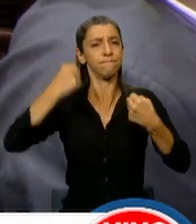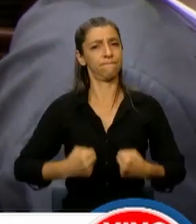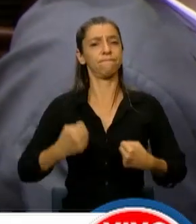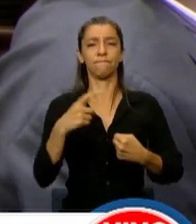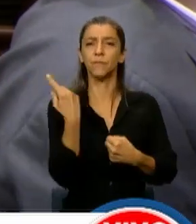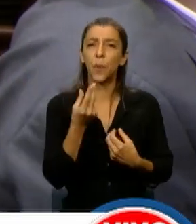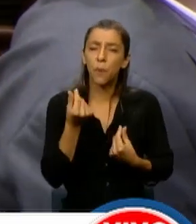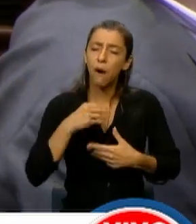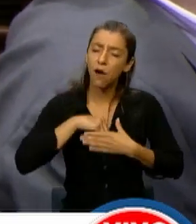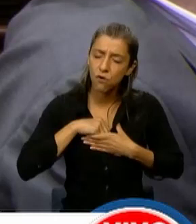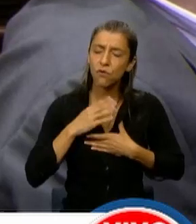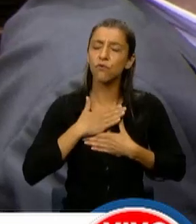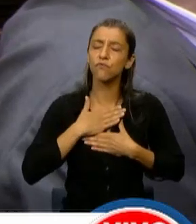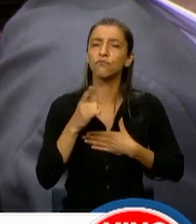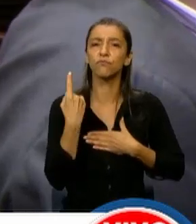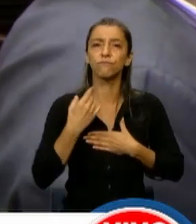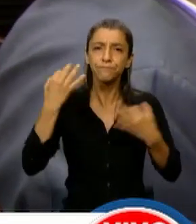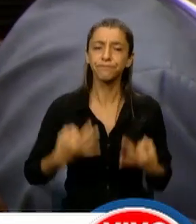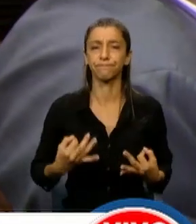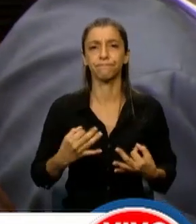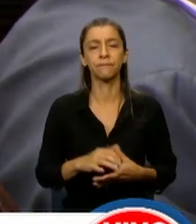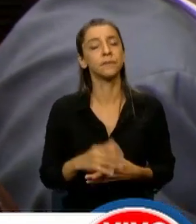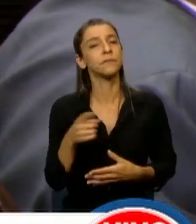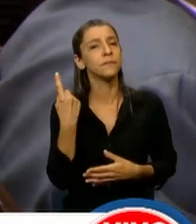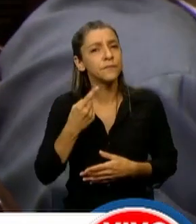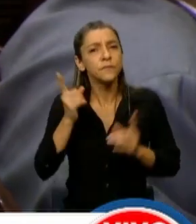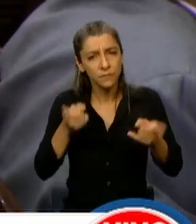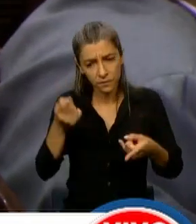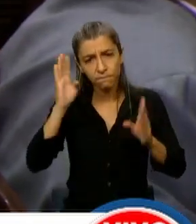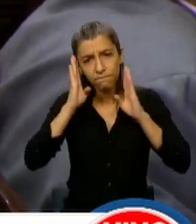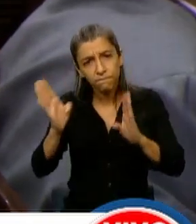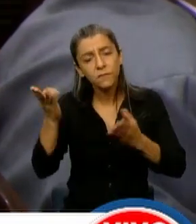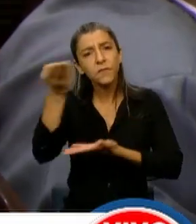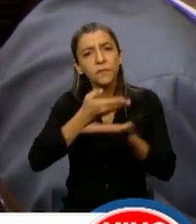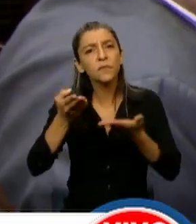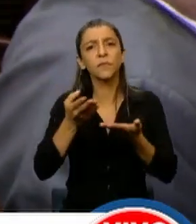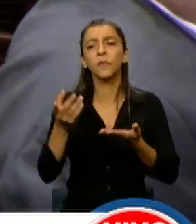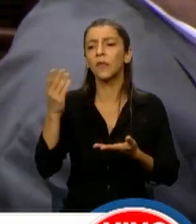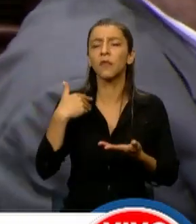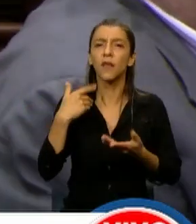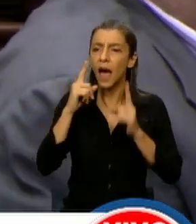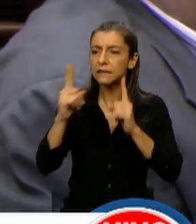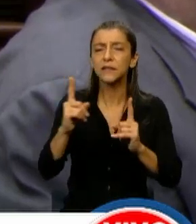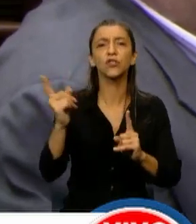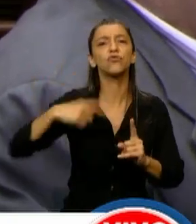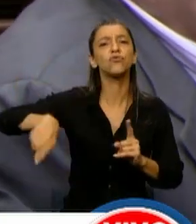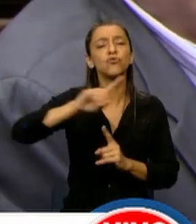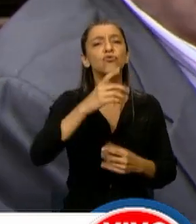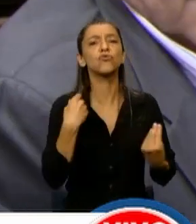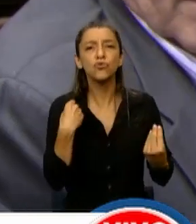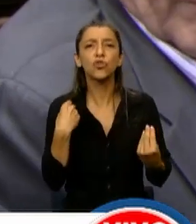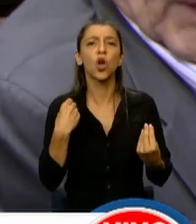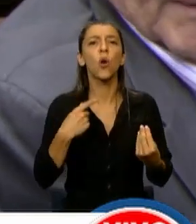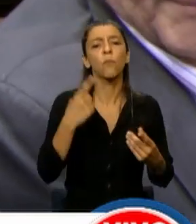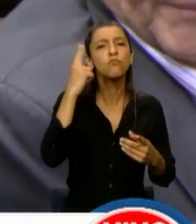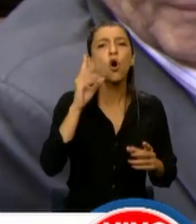nuestros valores, nuestros principios, pero también escuchamos y hemos ido enriqueciendo nuestro presupuesto